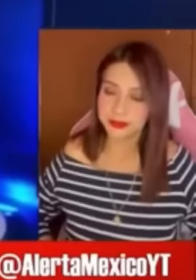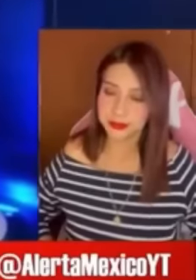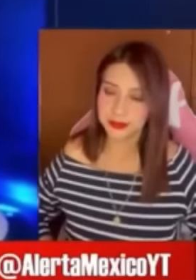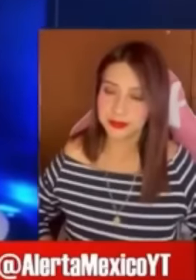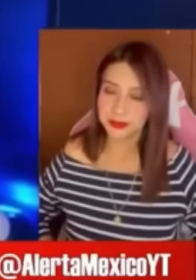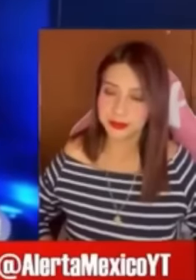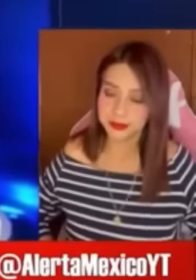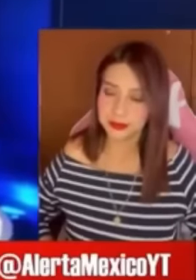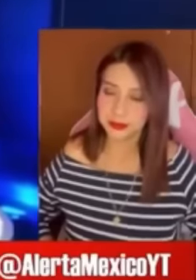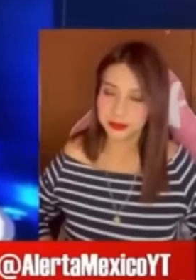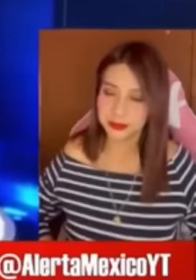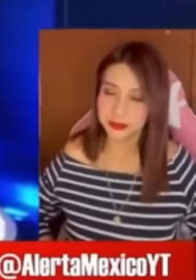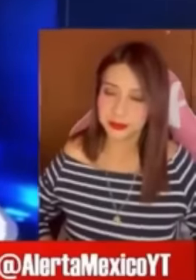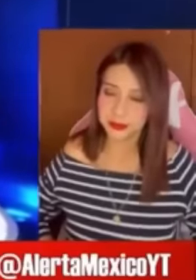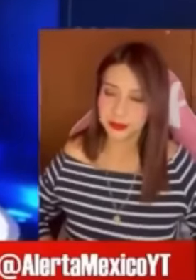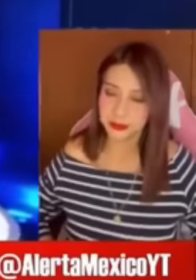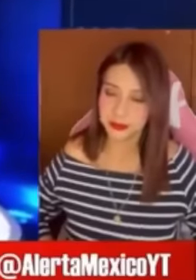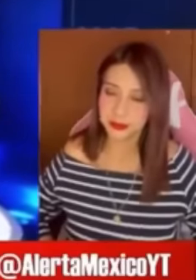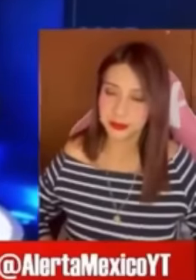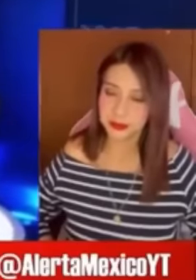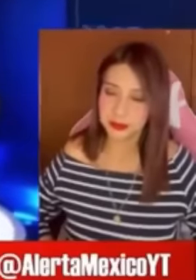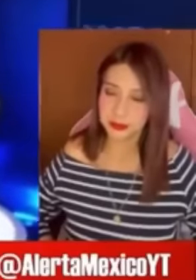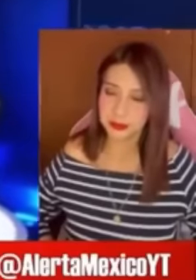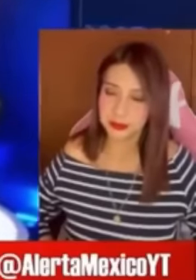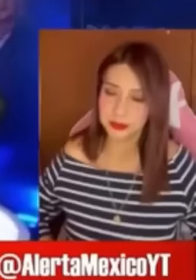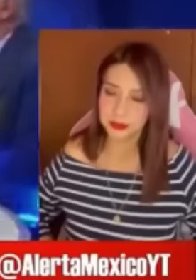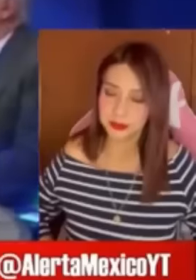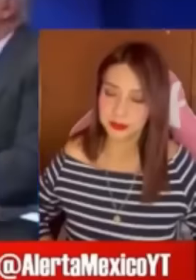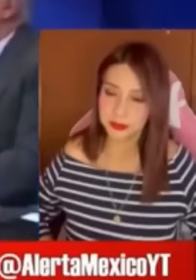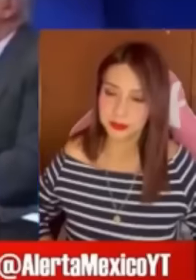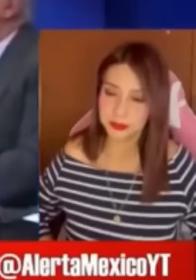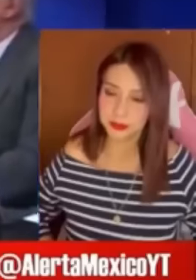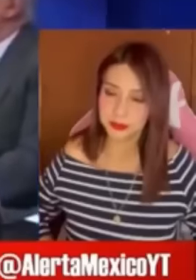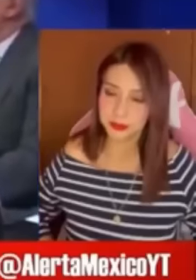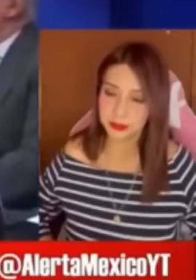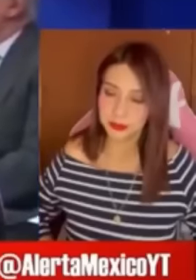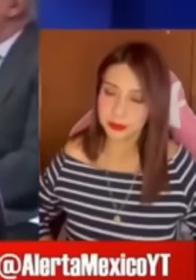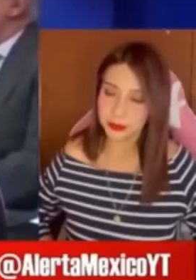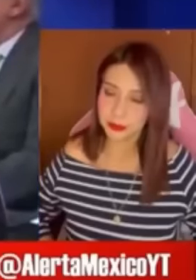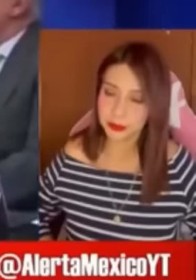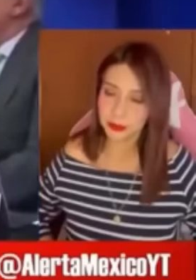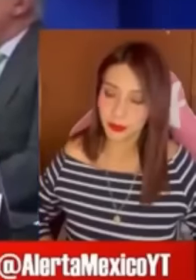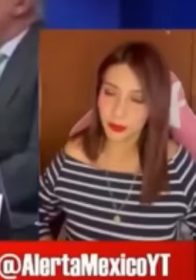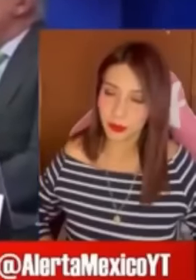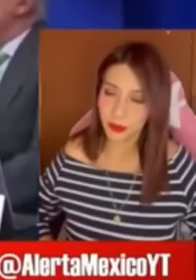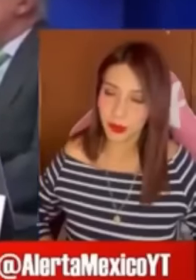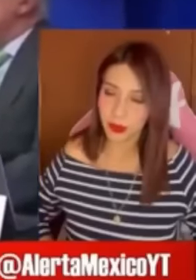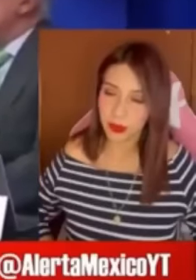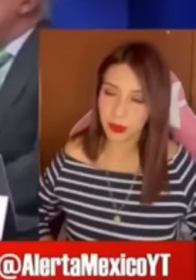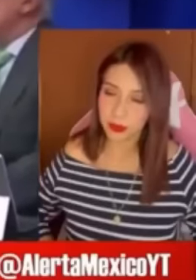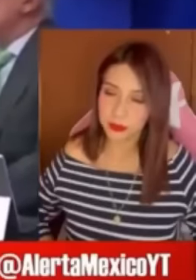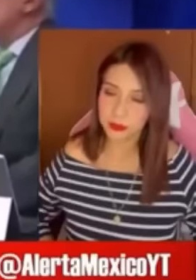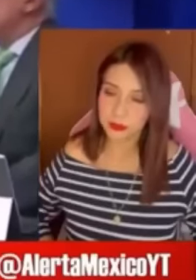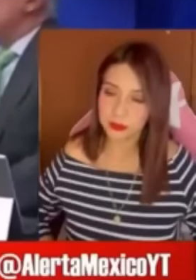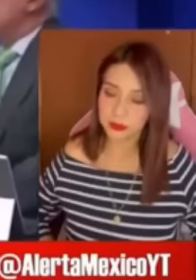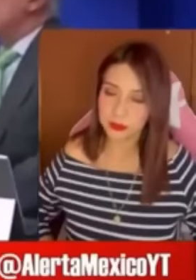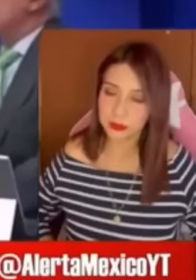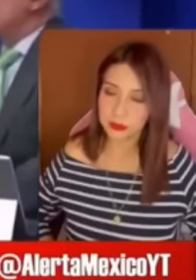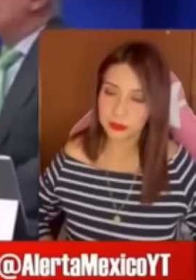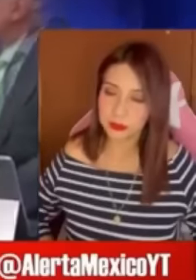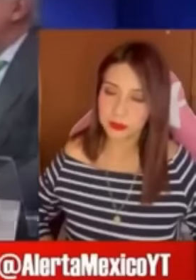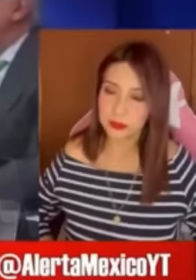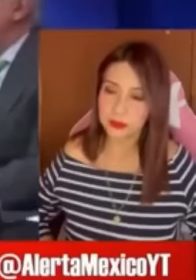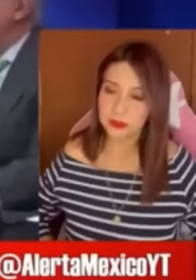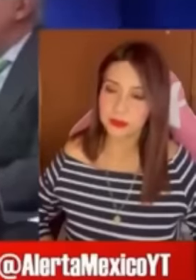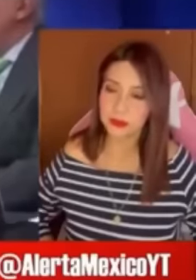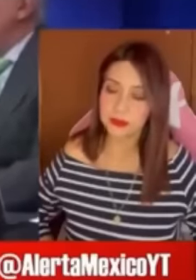seguro significa, porque lo tiene con Canadá. ¿Qué significa? Que todas las personas que lleguen a Estados Unidos a solicitar asilo,